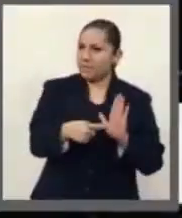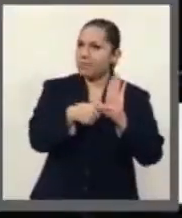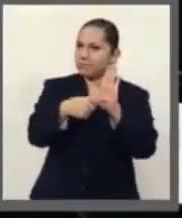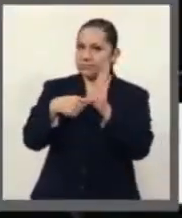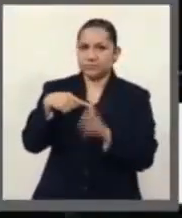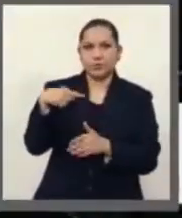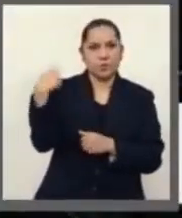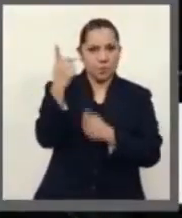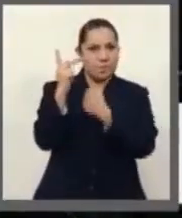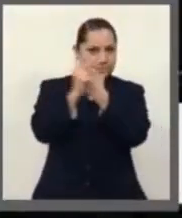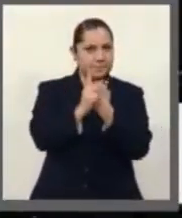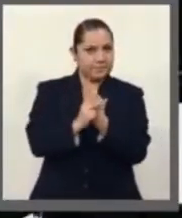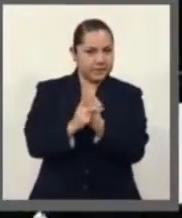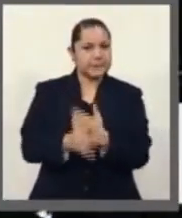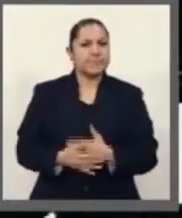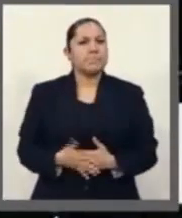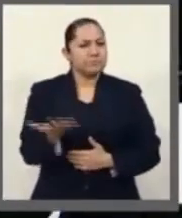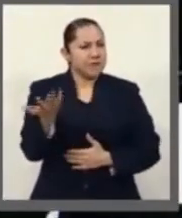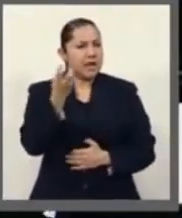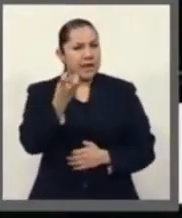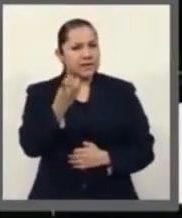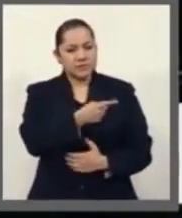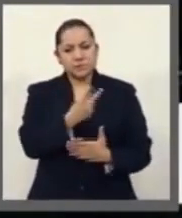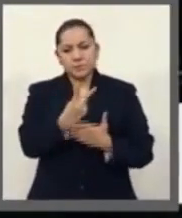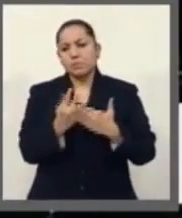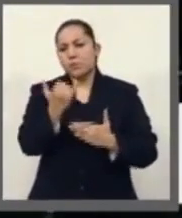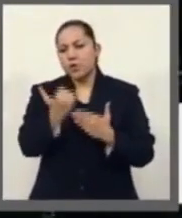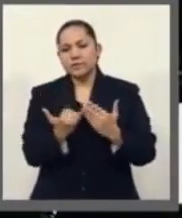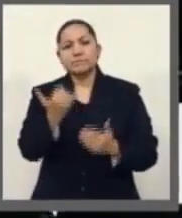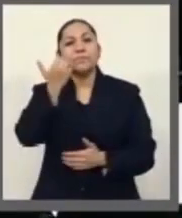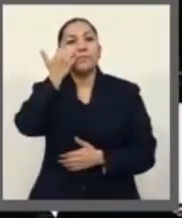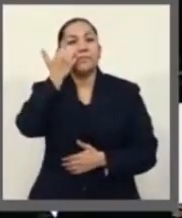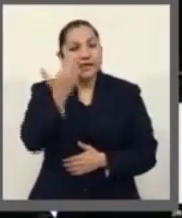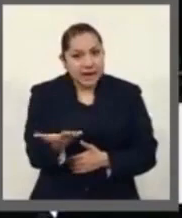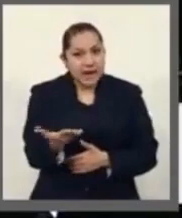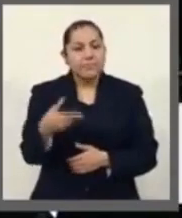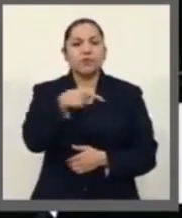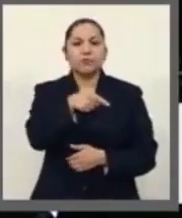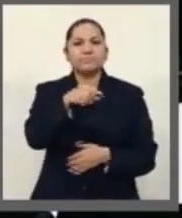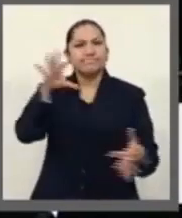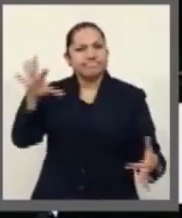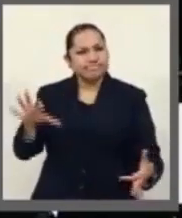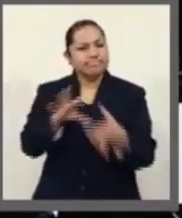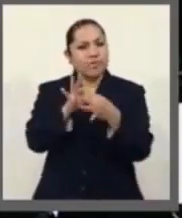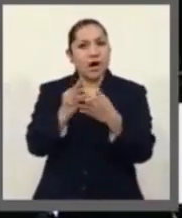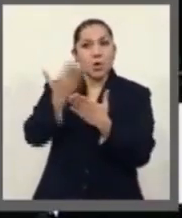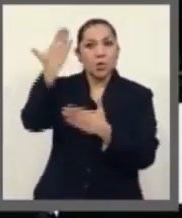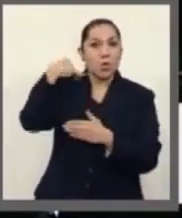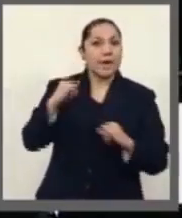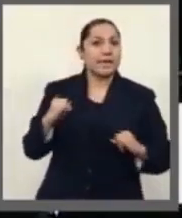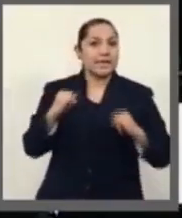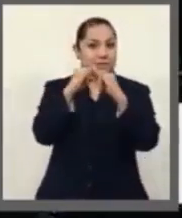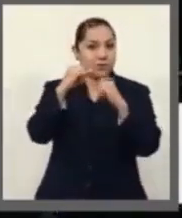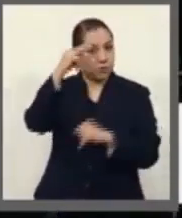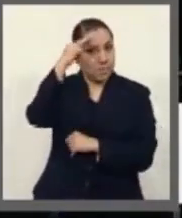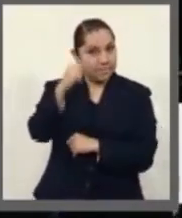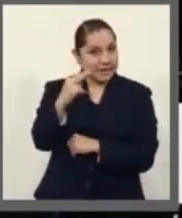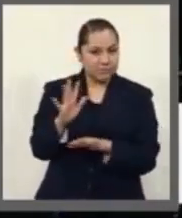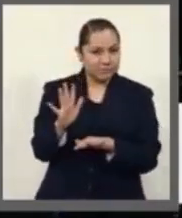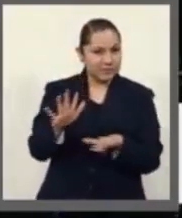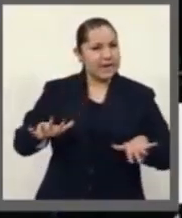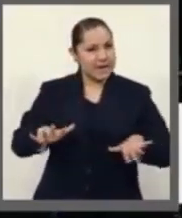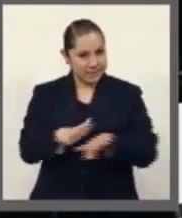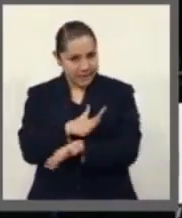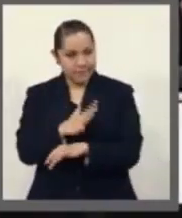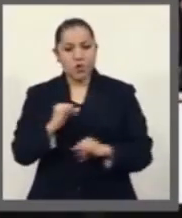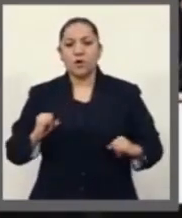lo que pretendemos es recuperar aquel proyecto original del instituto de mexico cambiando su nombre por el instituto cultural